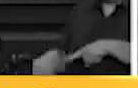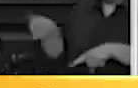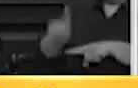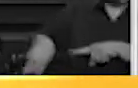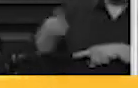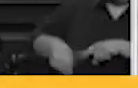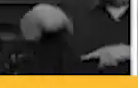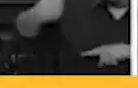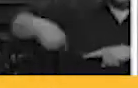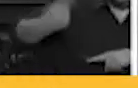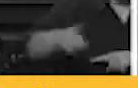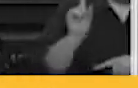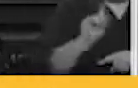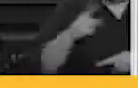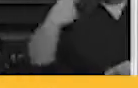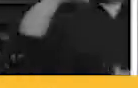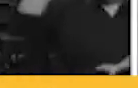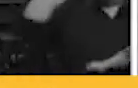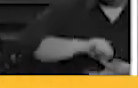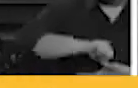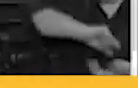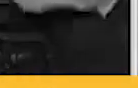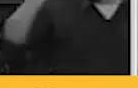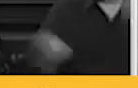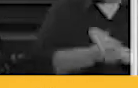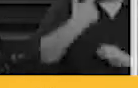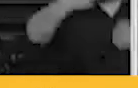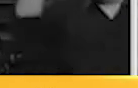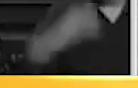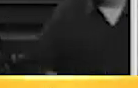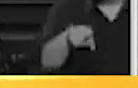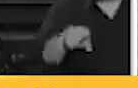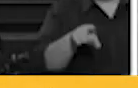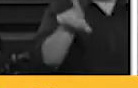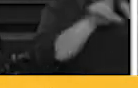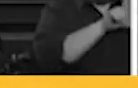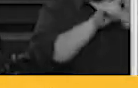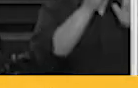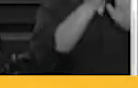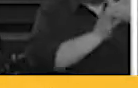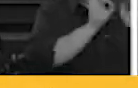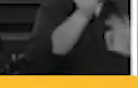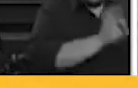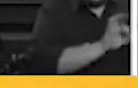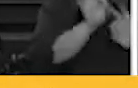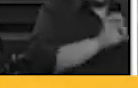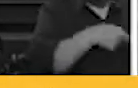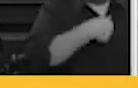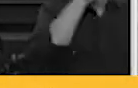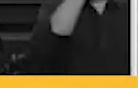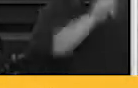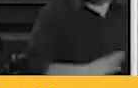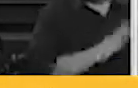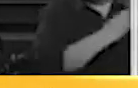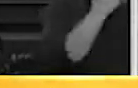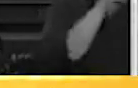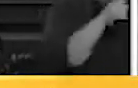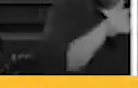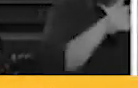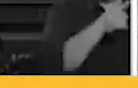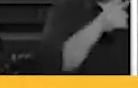los estilos o los modos que tiene el presidente también. A Santa Fe no la van a extorsionar ni la